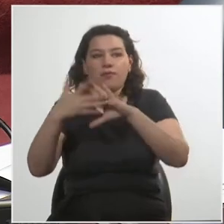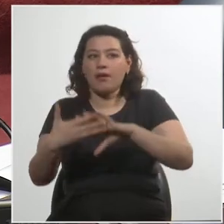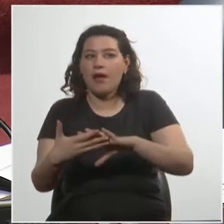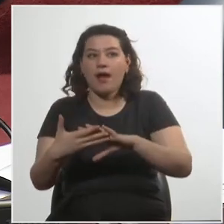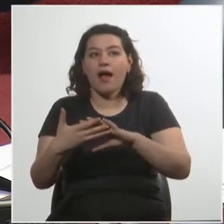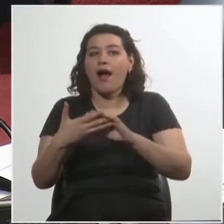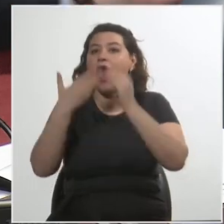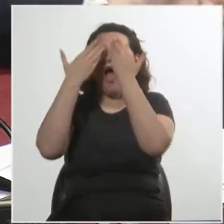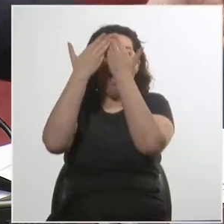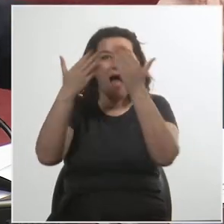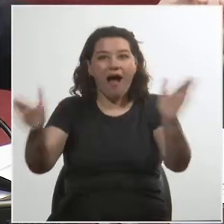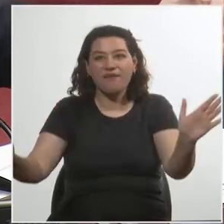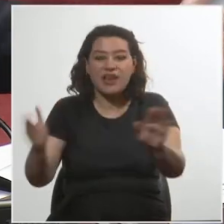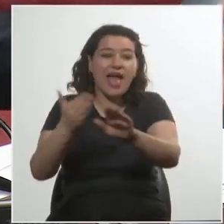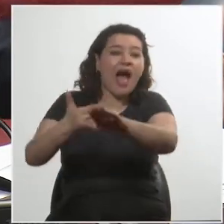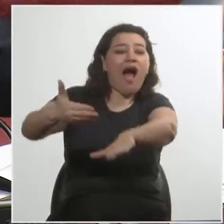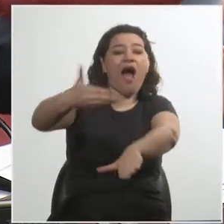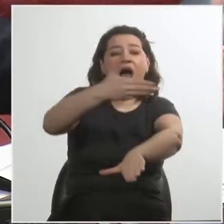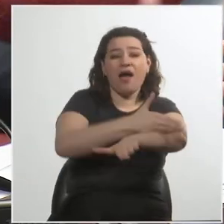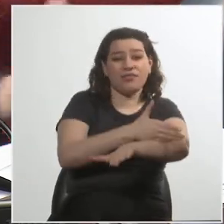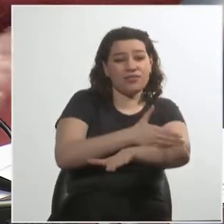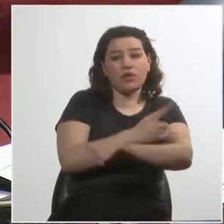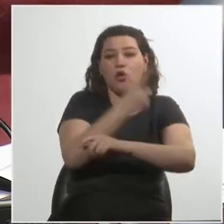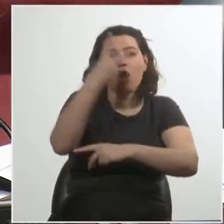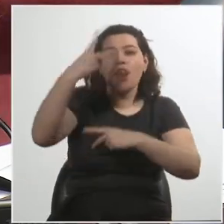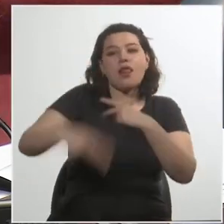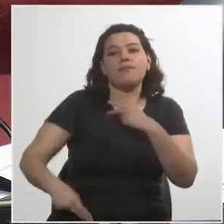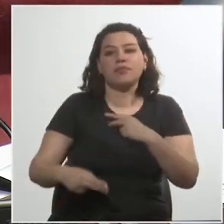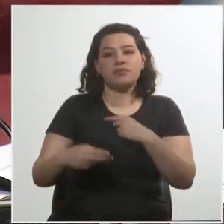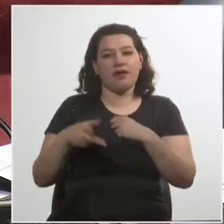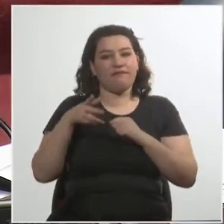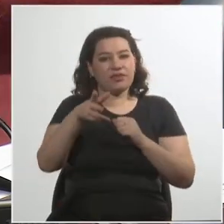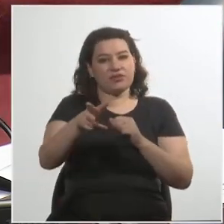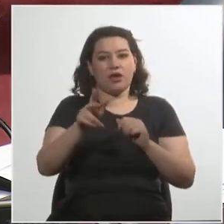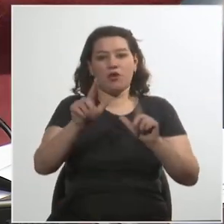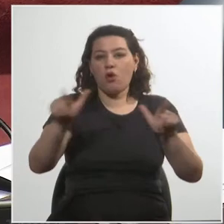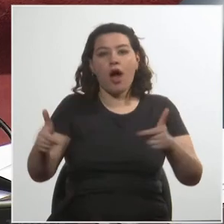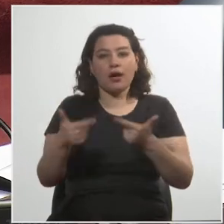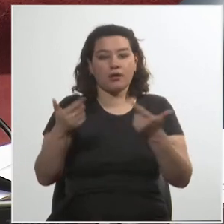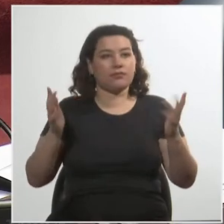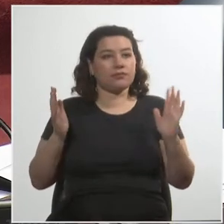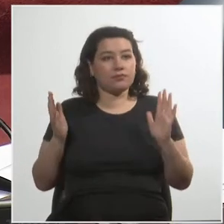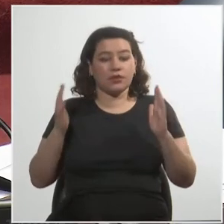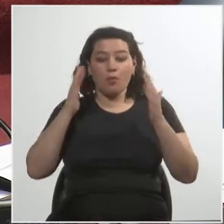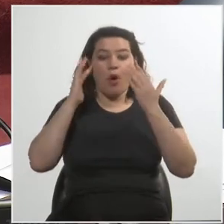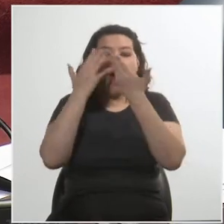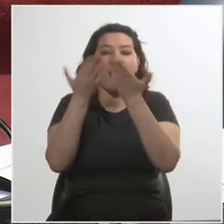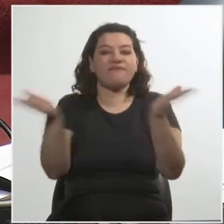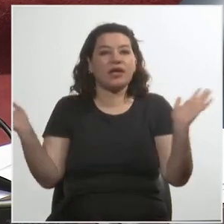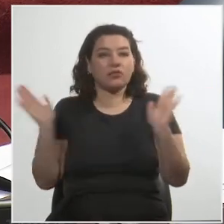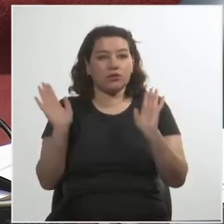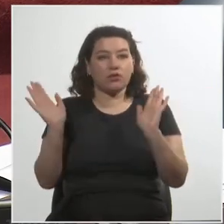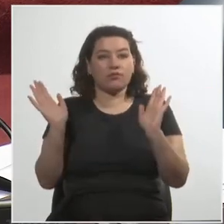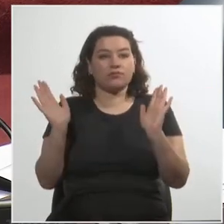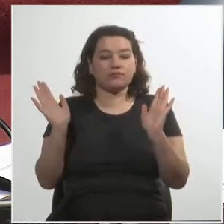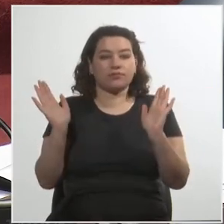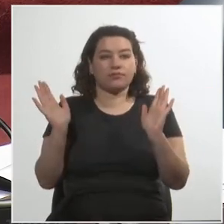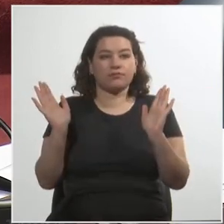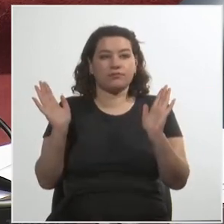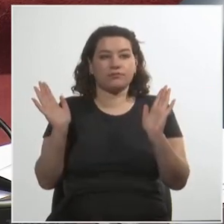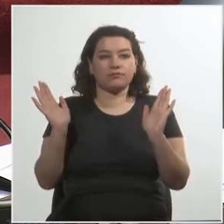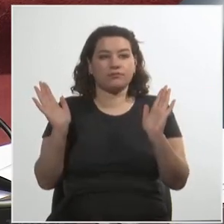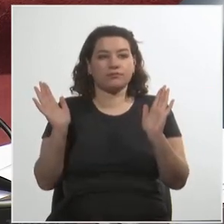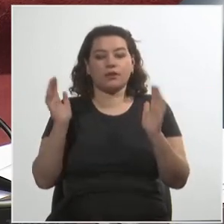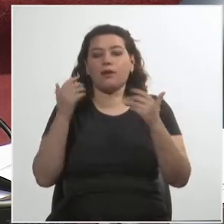Abre hacia el pasado Sin ponerle un límite dejó abierto a la comisión